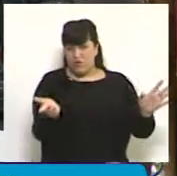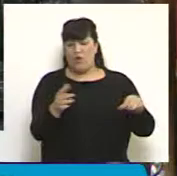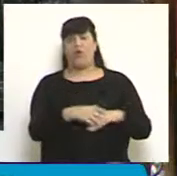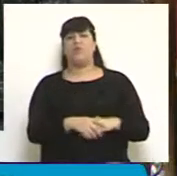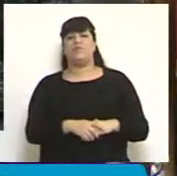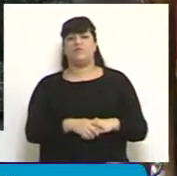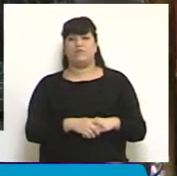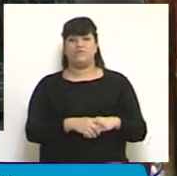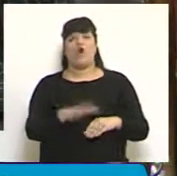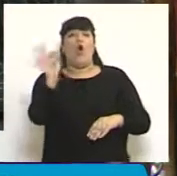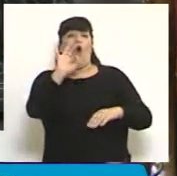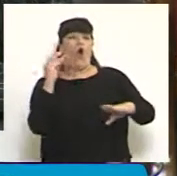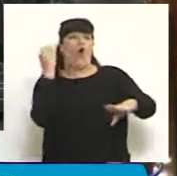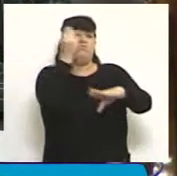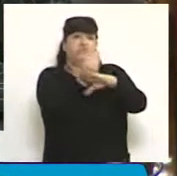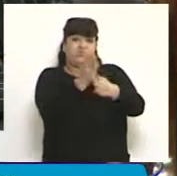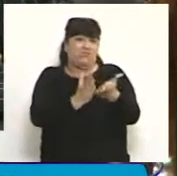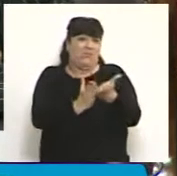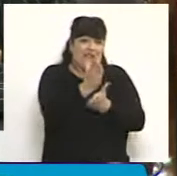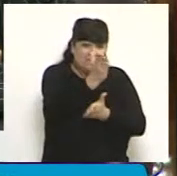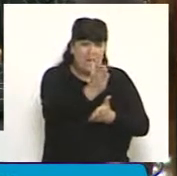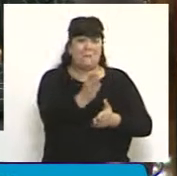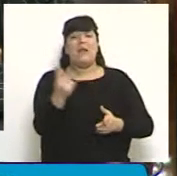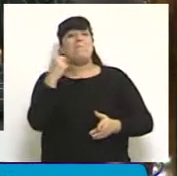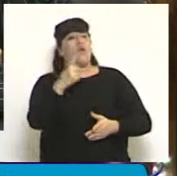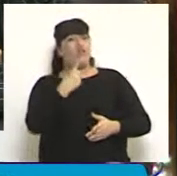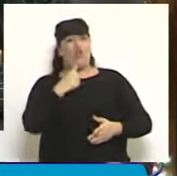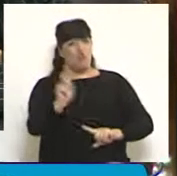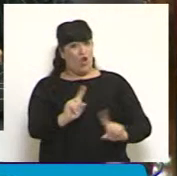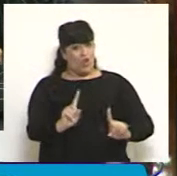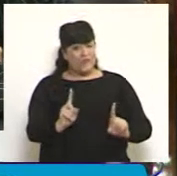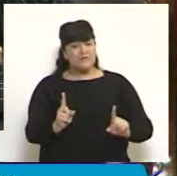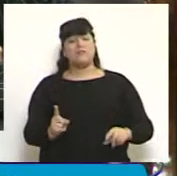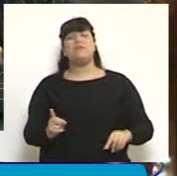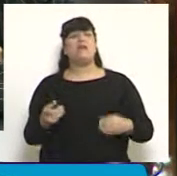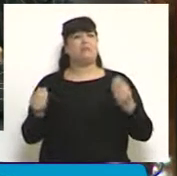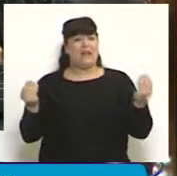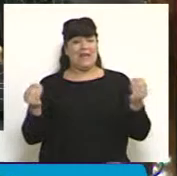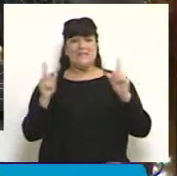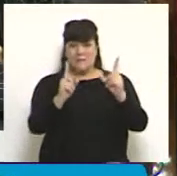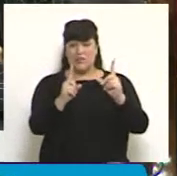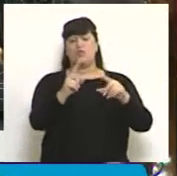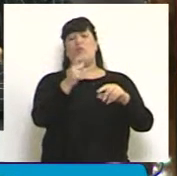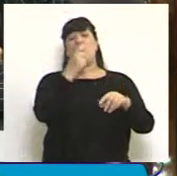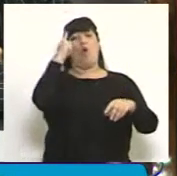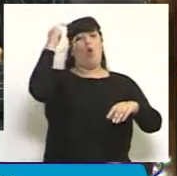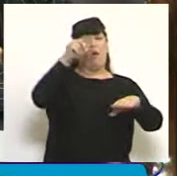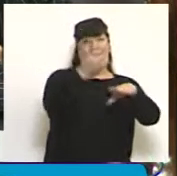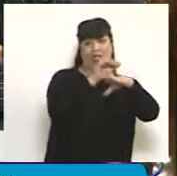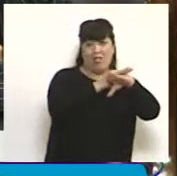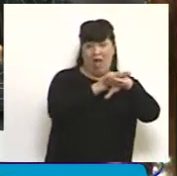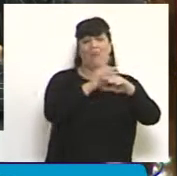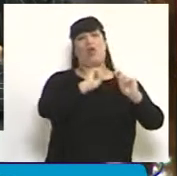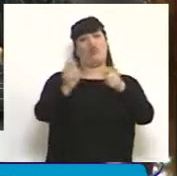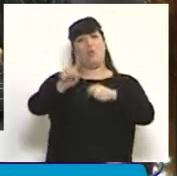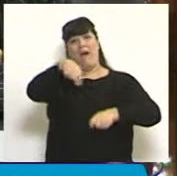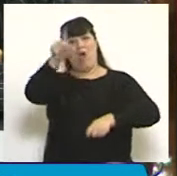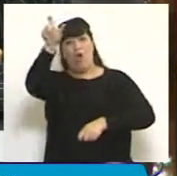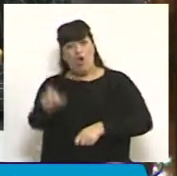asignación definitiva de cargo. Pero lo que no se dice es que esa subrogancia tiene que tener en